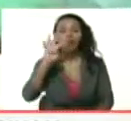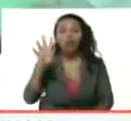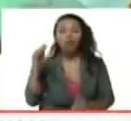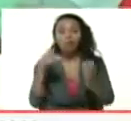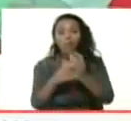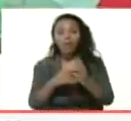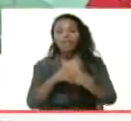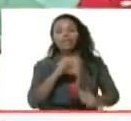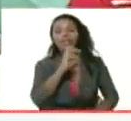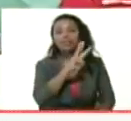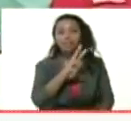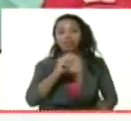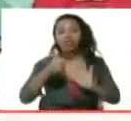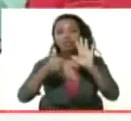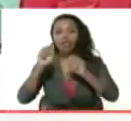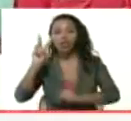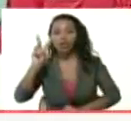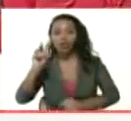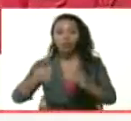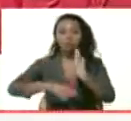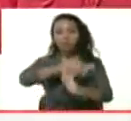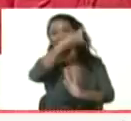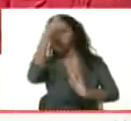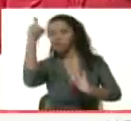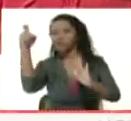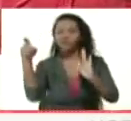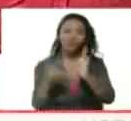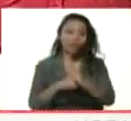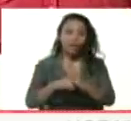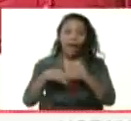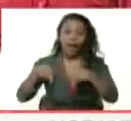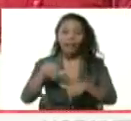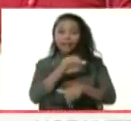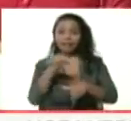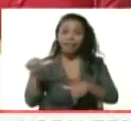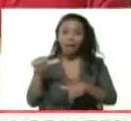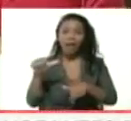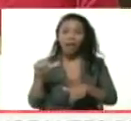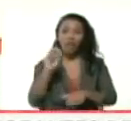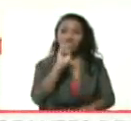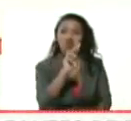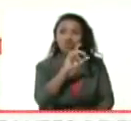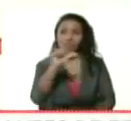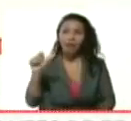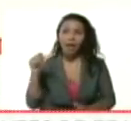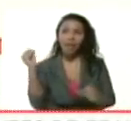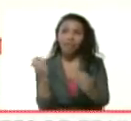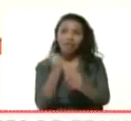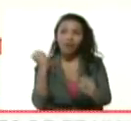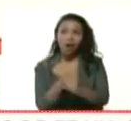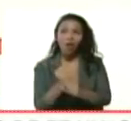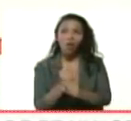134.362. Eso nos da un total para esta semana, para dos semanas de trabajo,